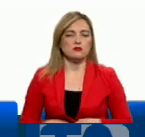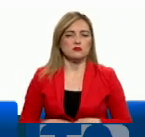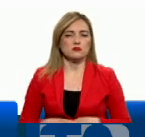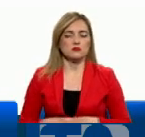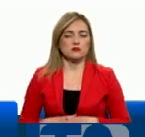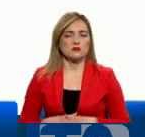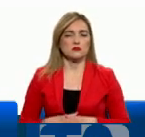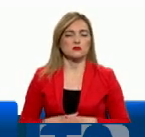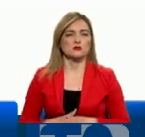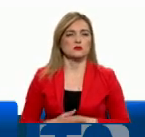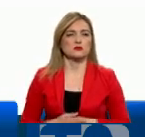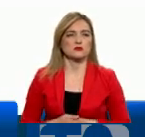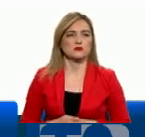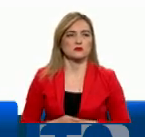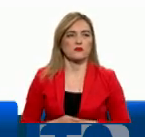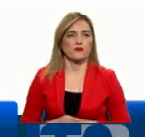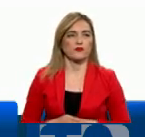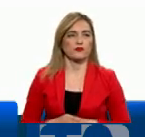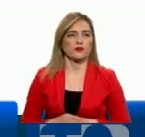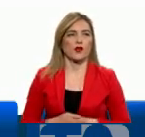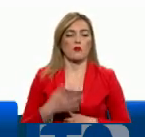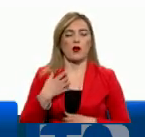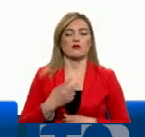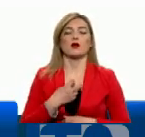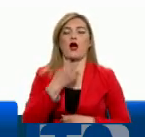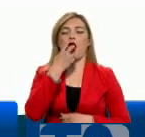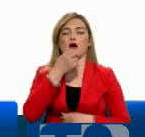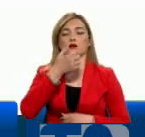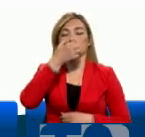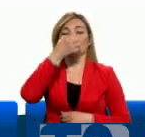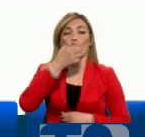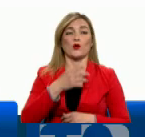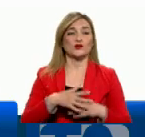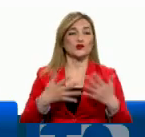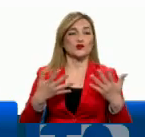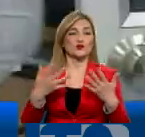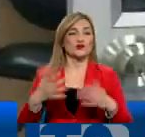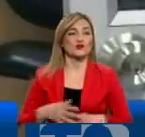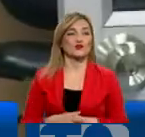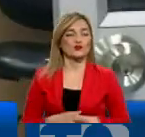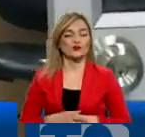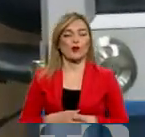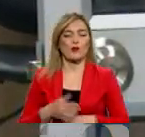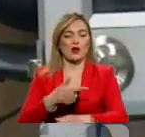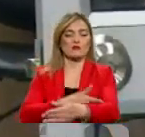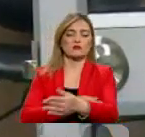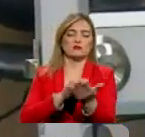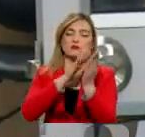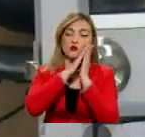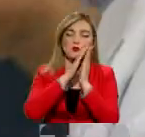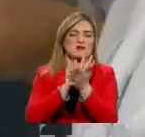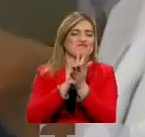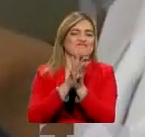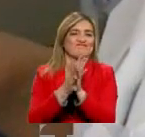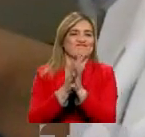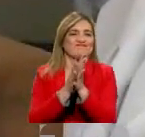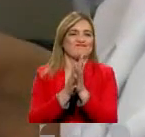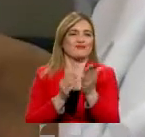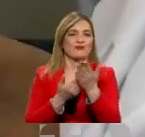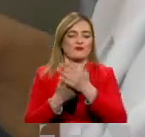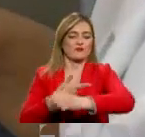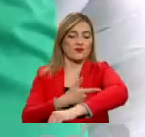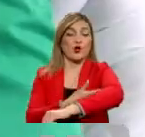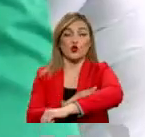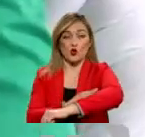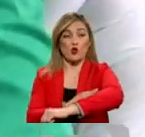proceder a una intubación o una sedación como por ejemplo midazolam o remifentanilo. Y es que algo tan elemental como un catéter para la inyección